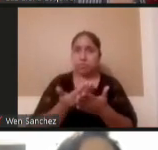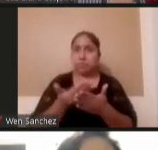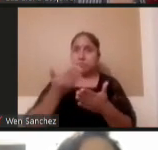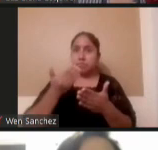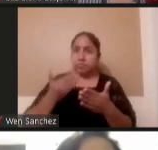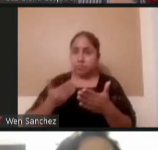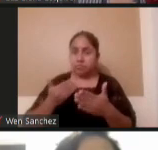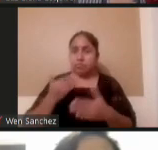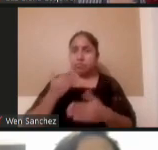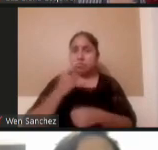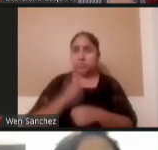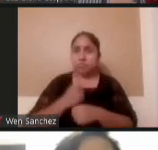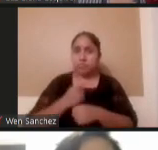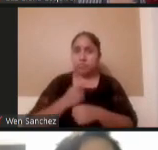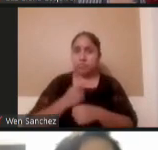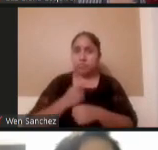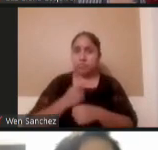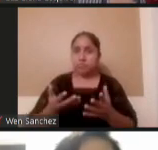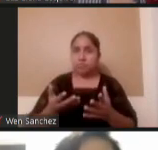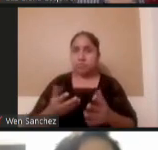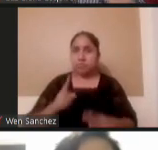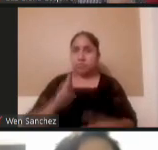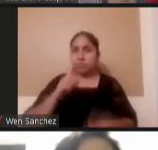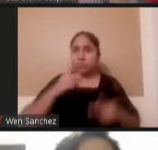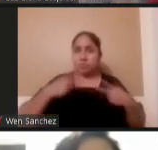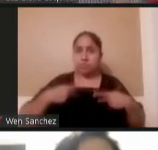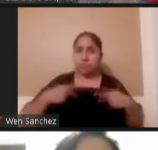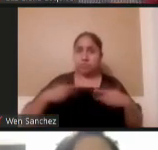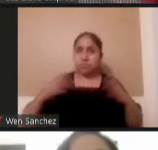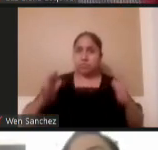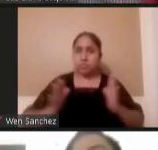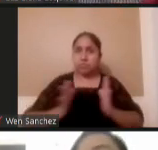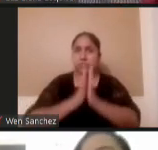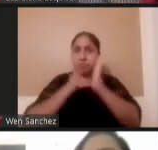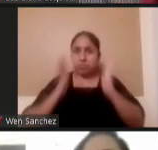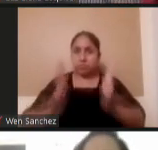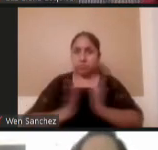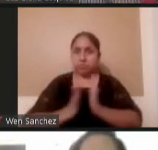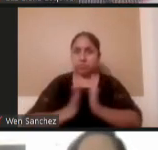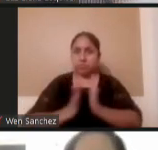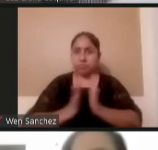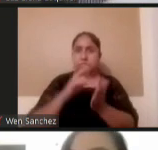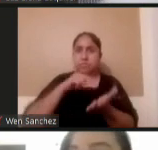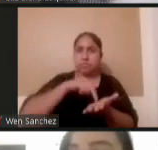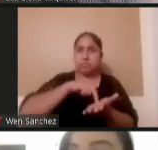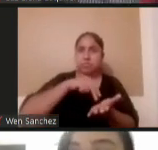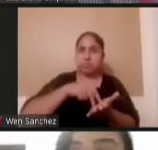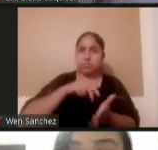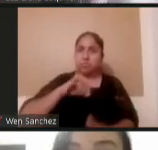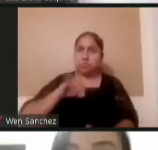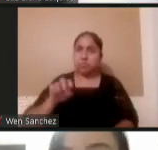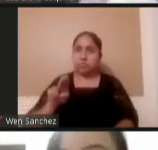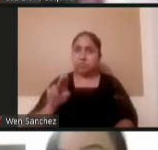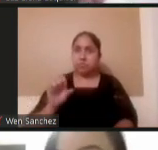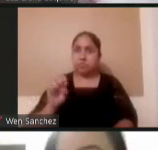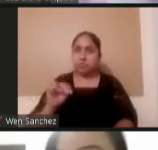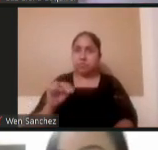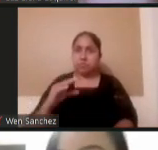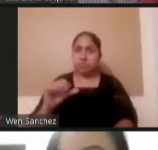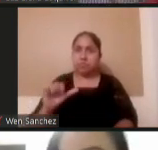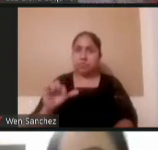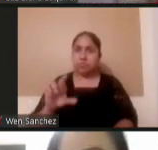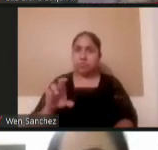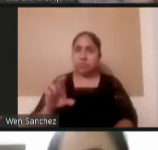antes de votar, tenemos una participación ciudadana. El ingeniero Juan Carlos Loera de la Rosa,